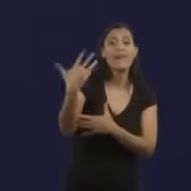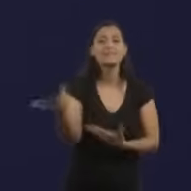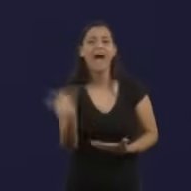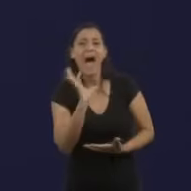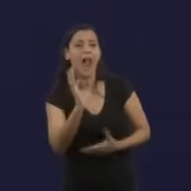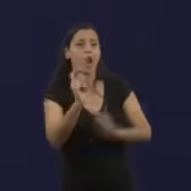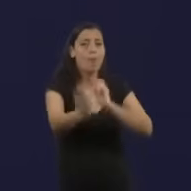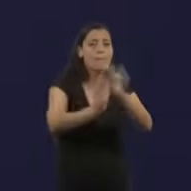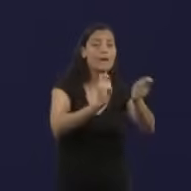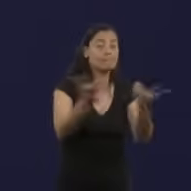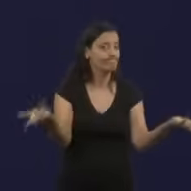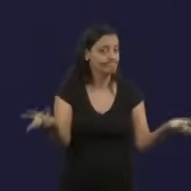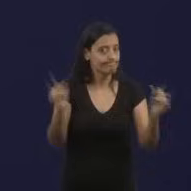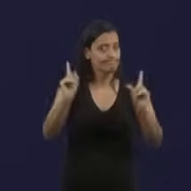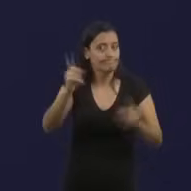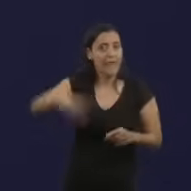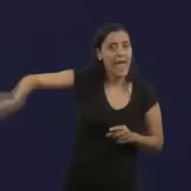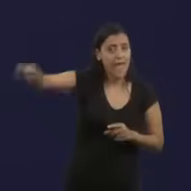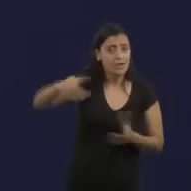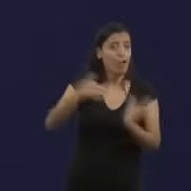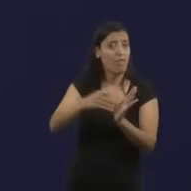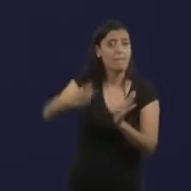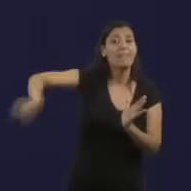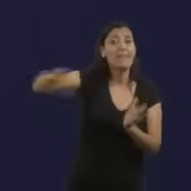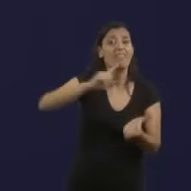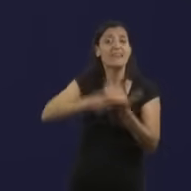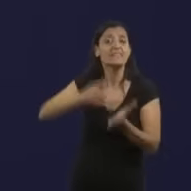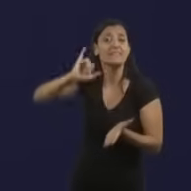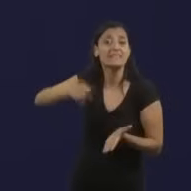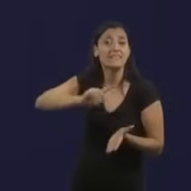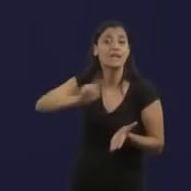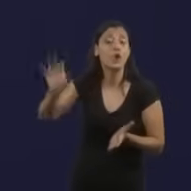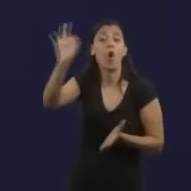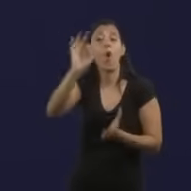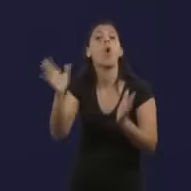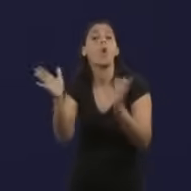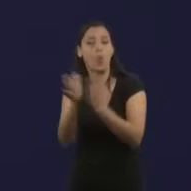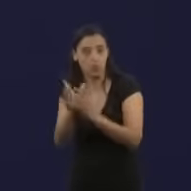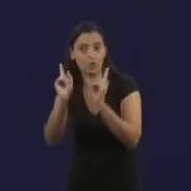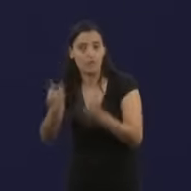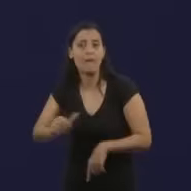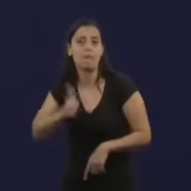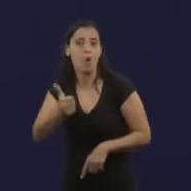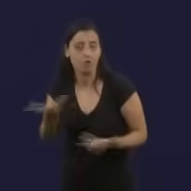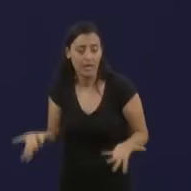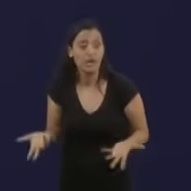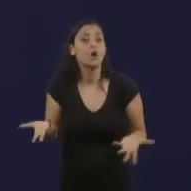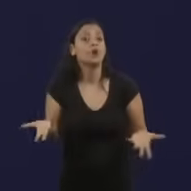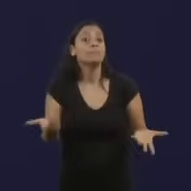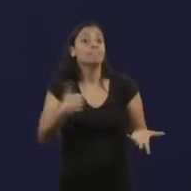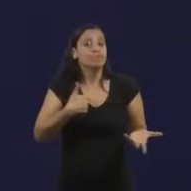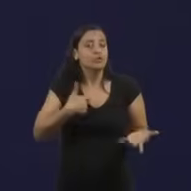que tomarán ellos acompañados seguramente por la canciller mondino no te lo puedo contestar eso porque realmente no lo sé Se